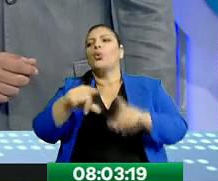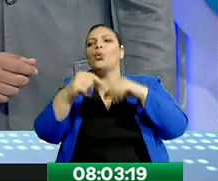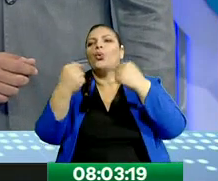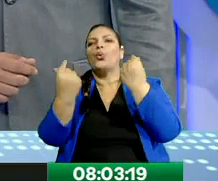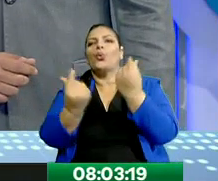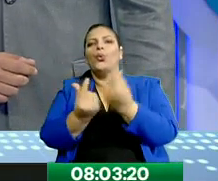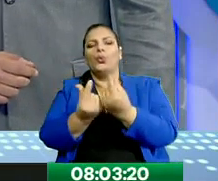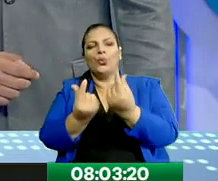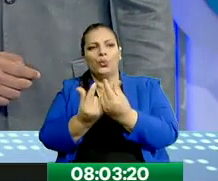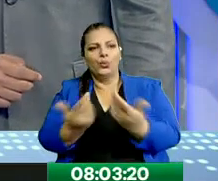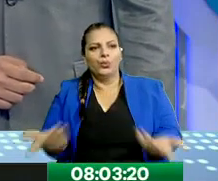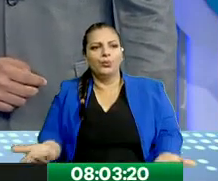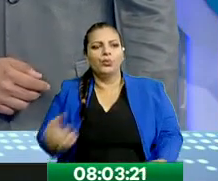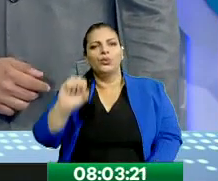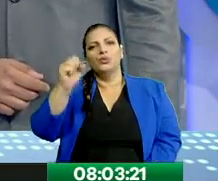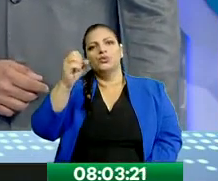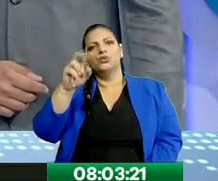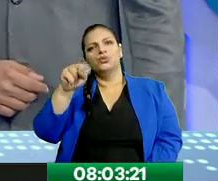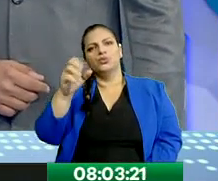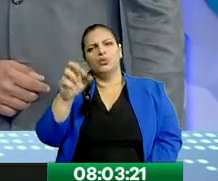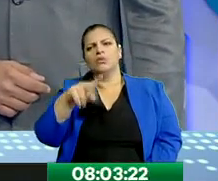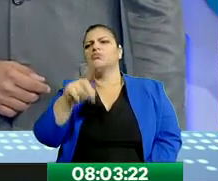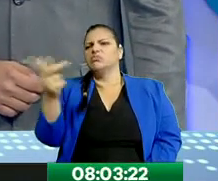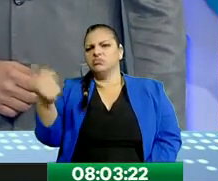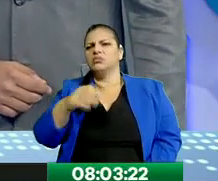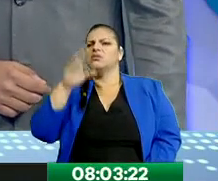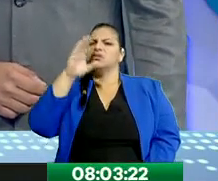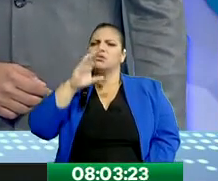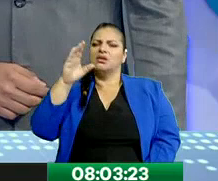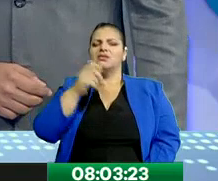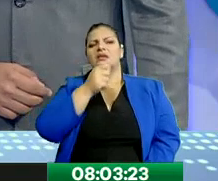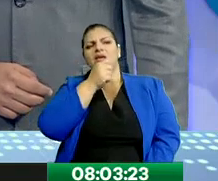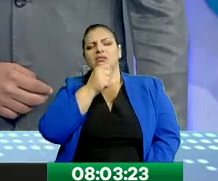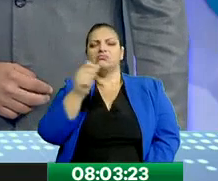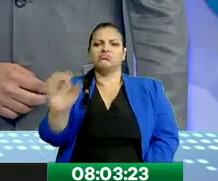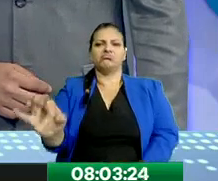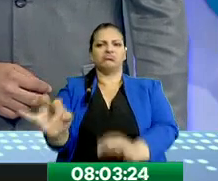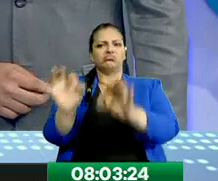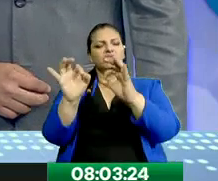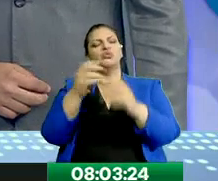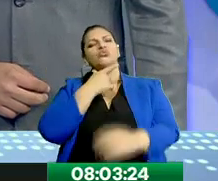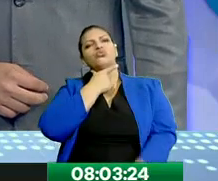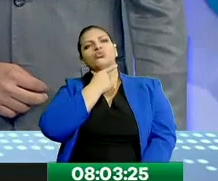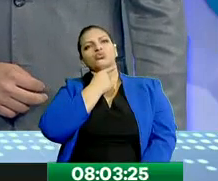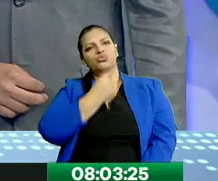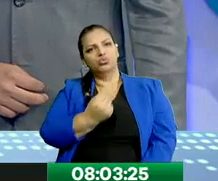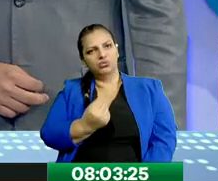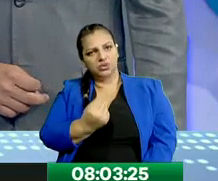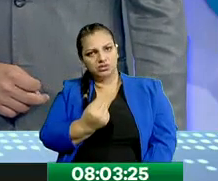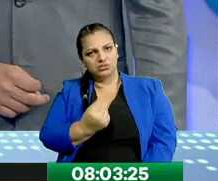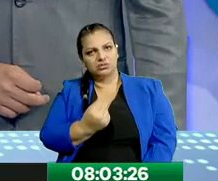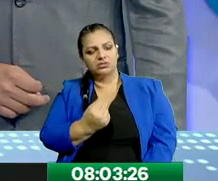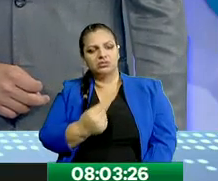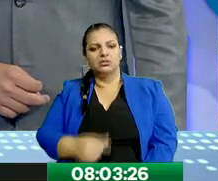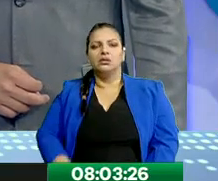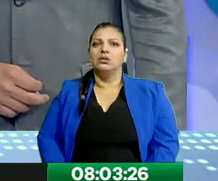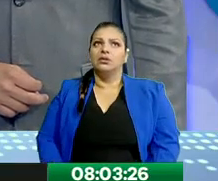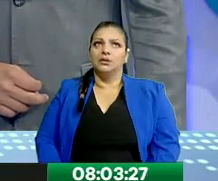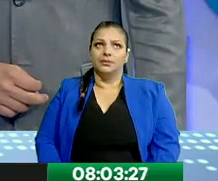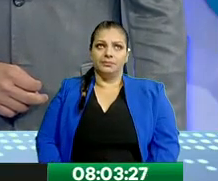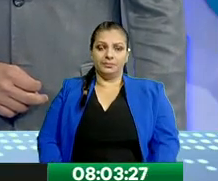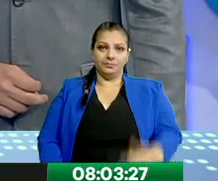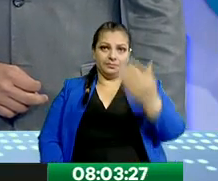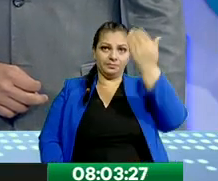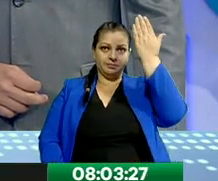Y mil otros tipos más. Claro. Pero yo, personalmente yo, se lo digo, el Gran Combo de Puerto Rico, estuve invitado con ellos